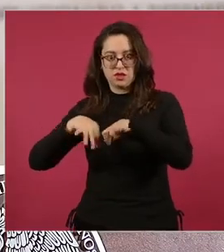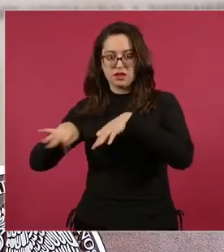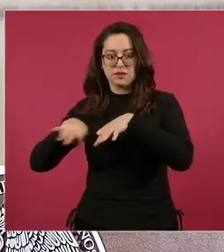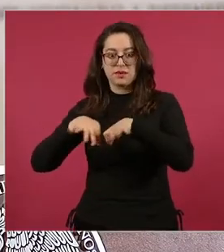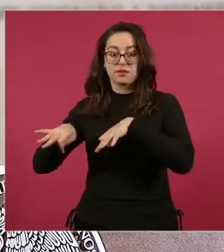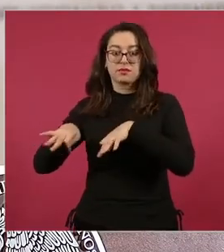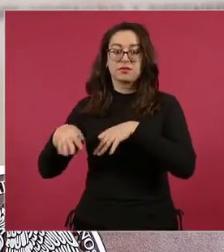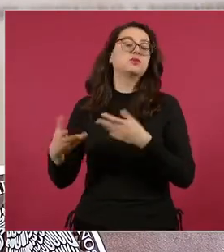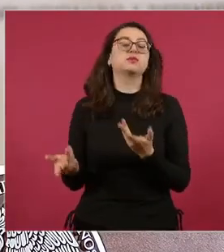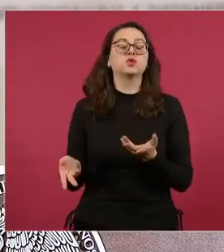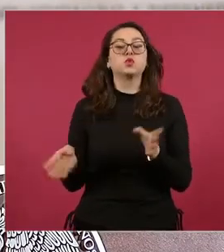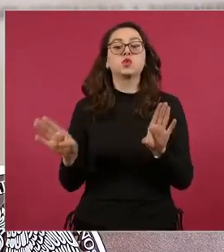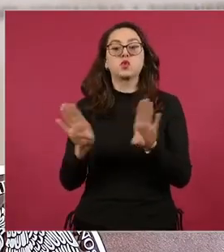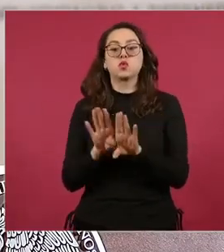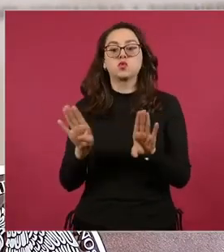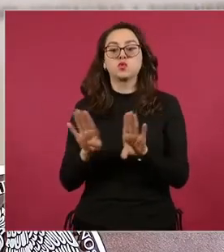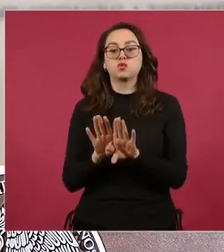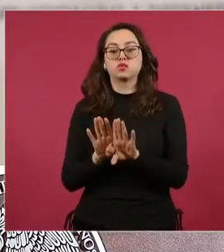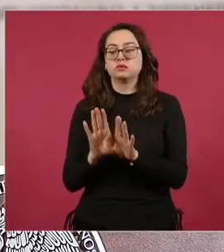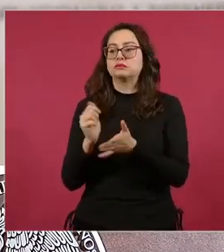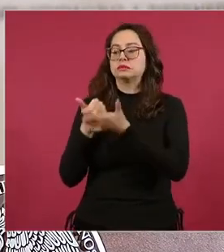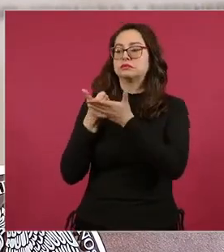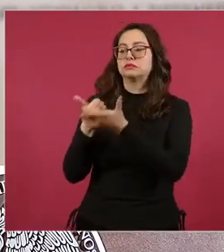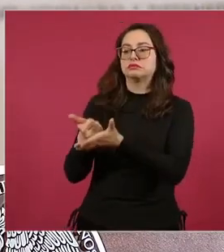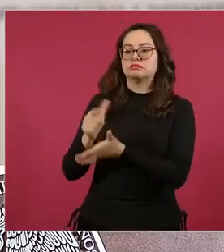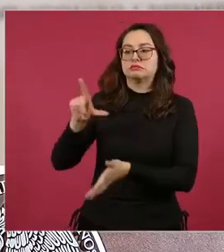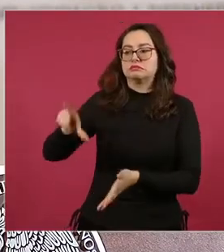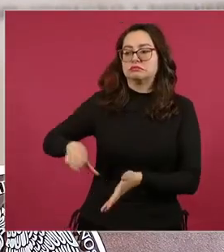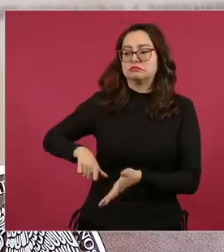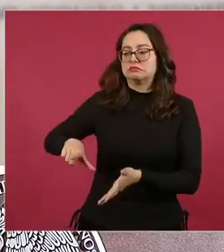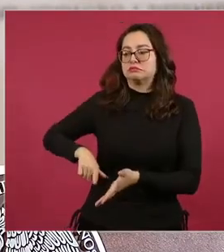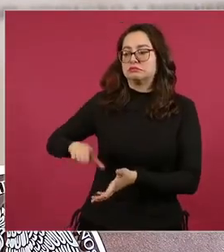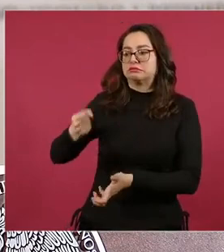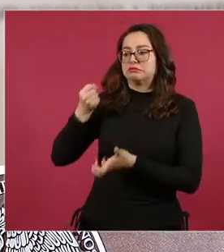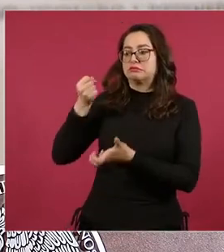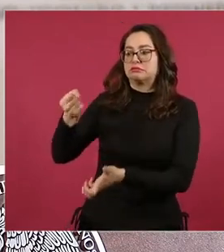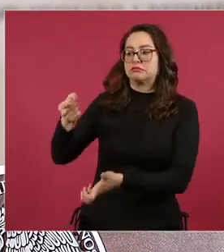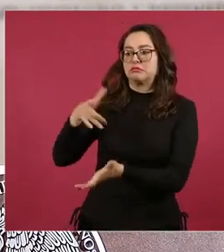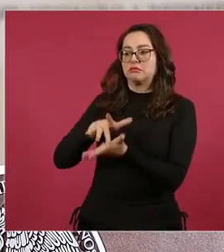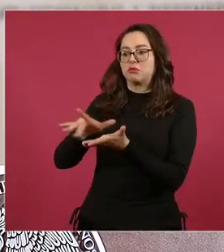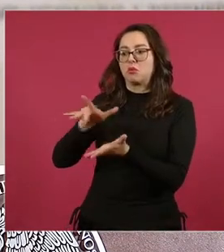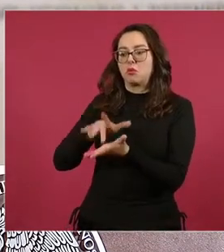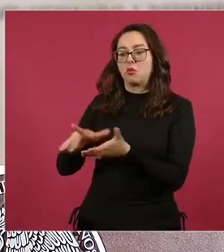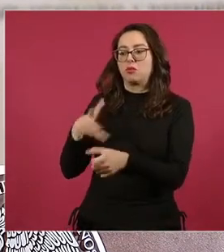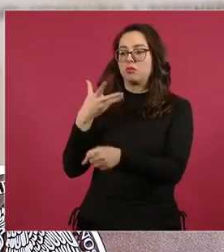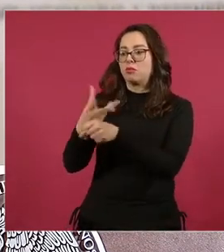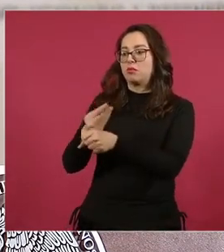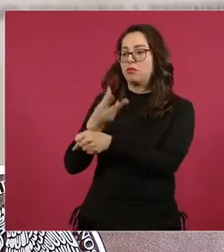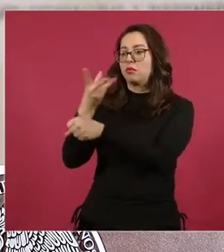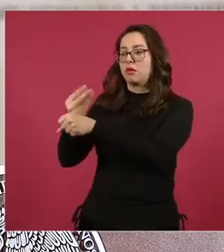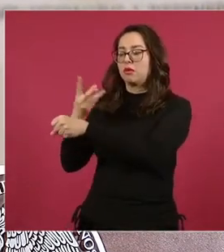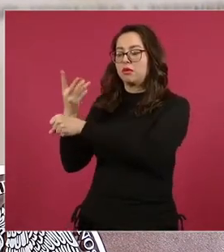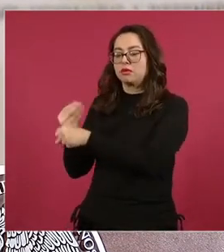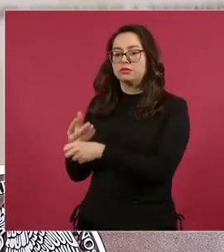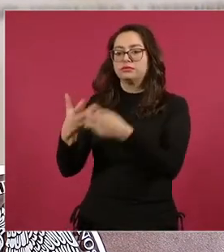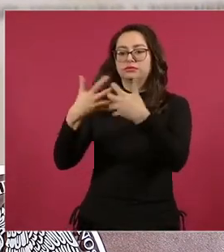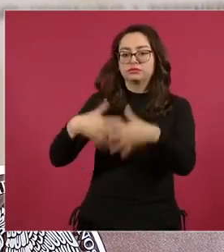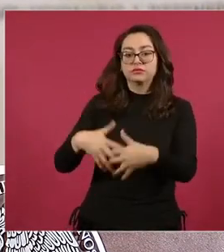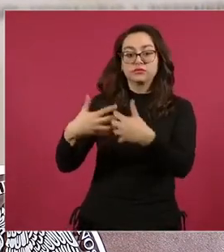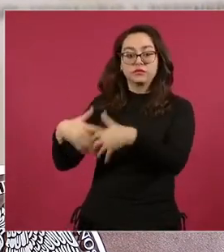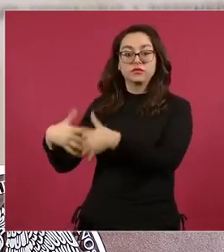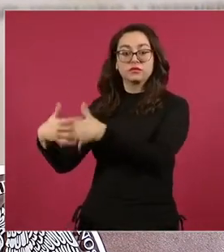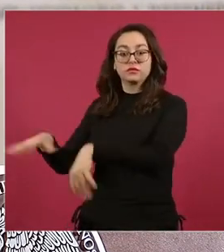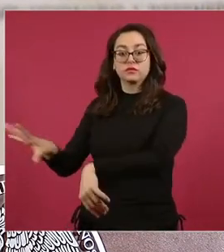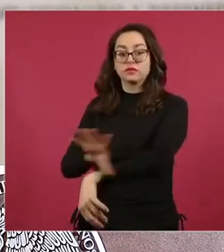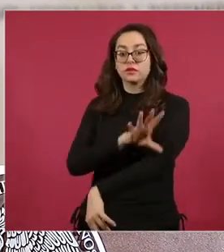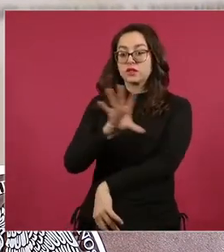inversiones sin precedentes en mantenimiento y construcción de centrales de generación y